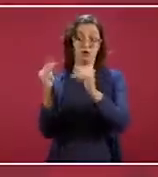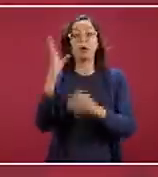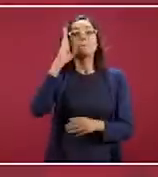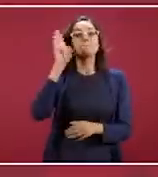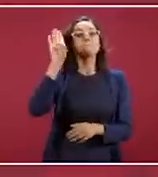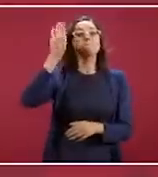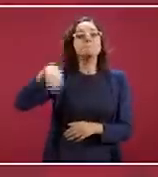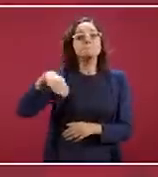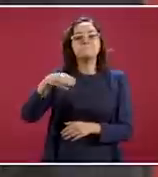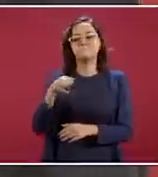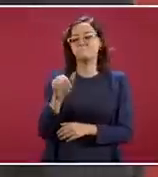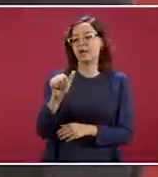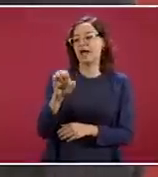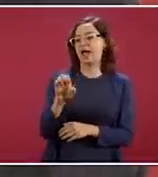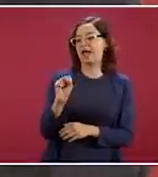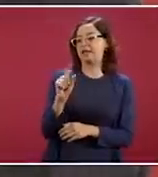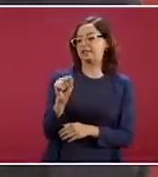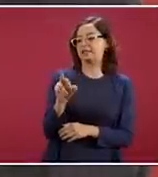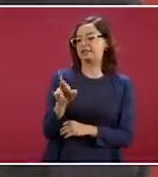es maestría,